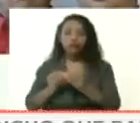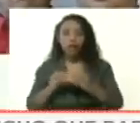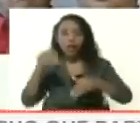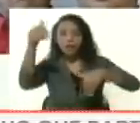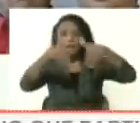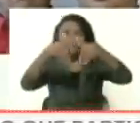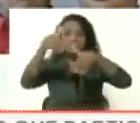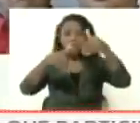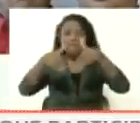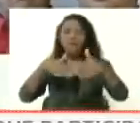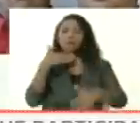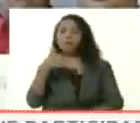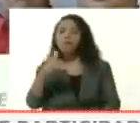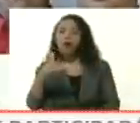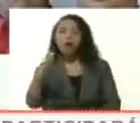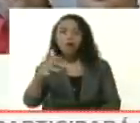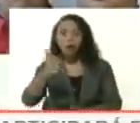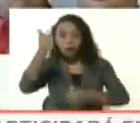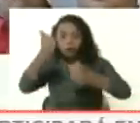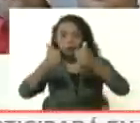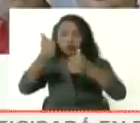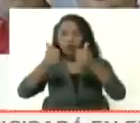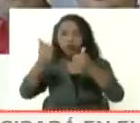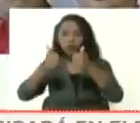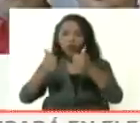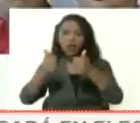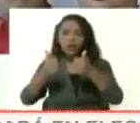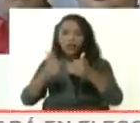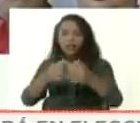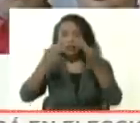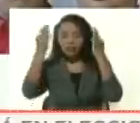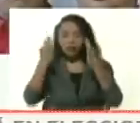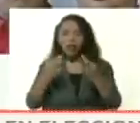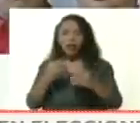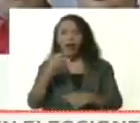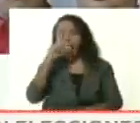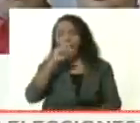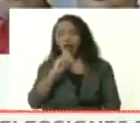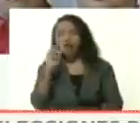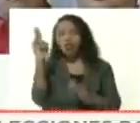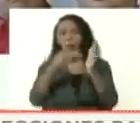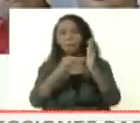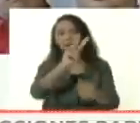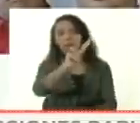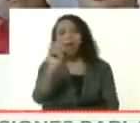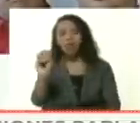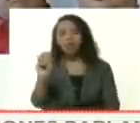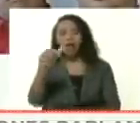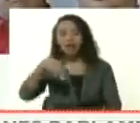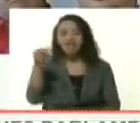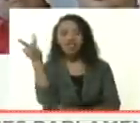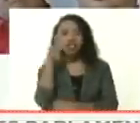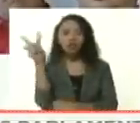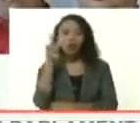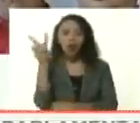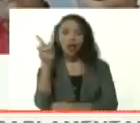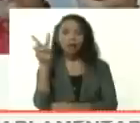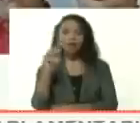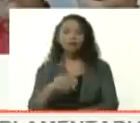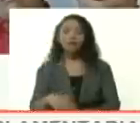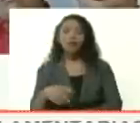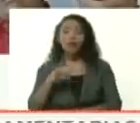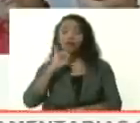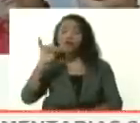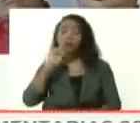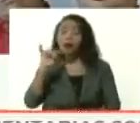elecciones parlamentarias que tendrán lugar con toda seguridad en el año 2020 aquí en Venezuela. Informamos